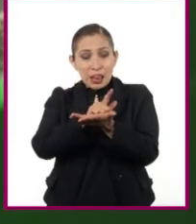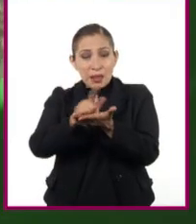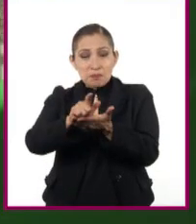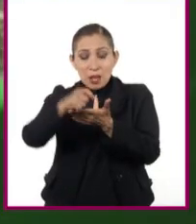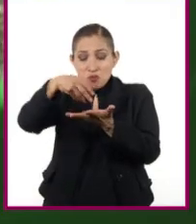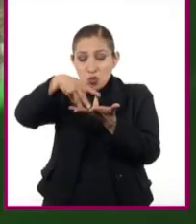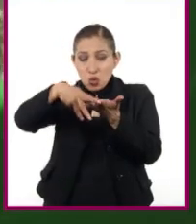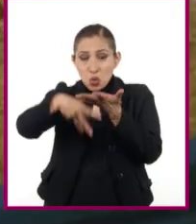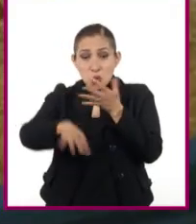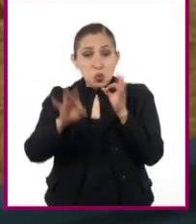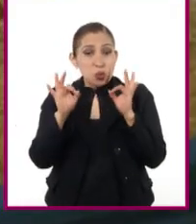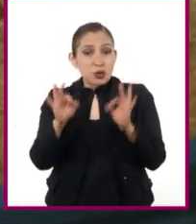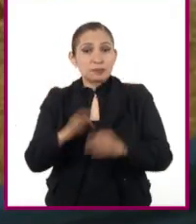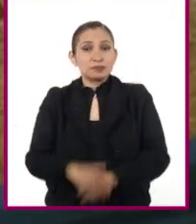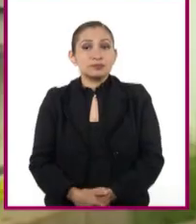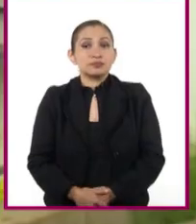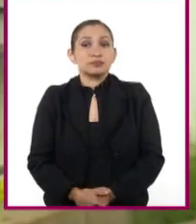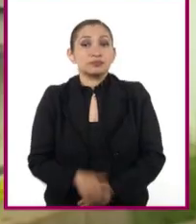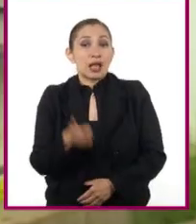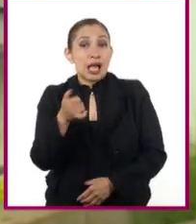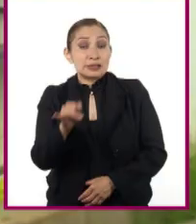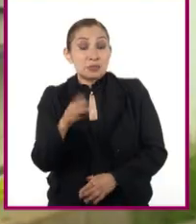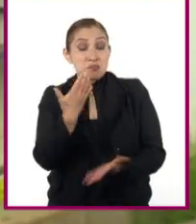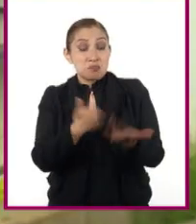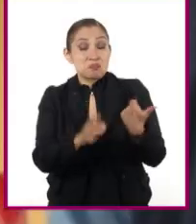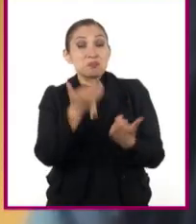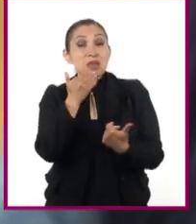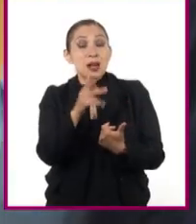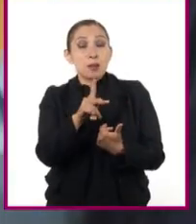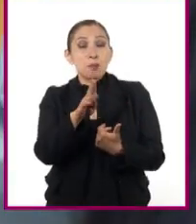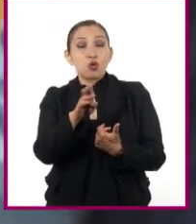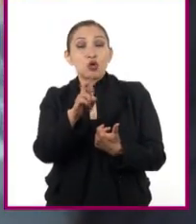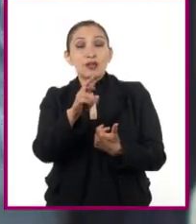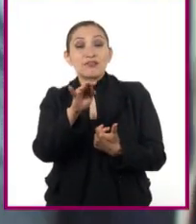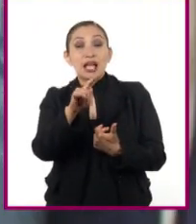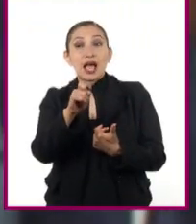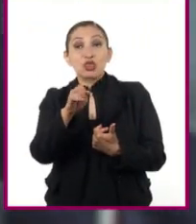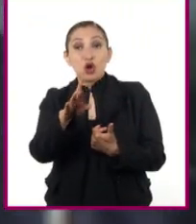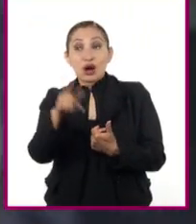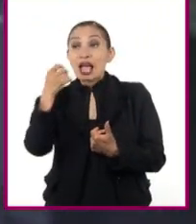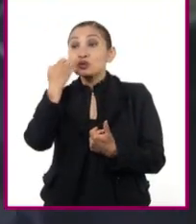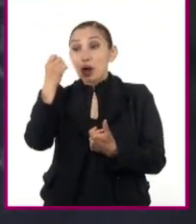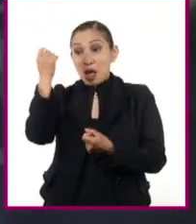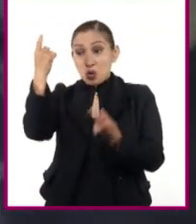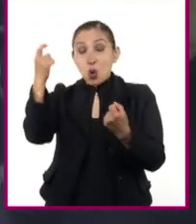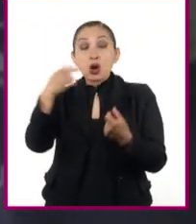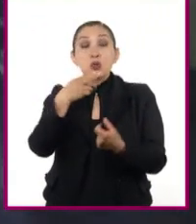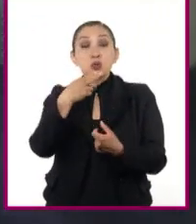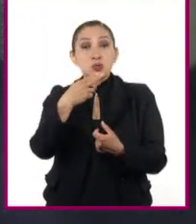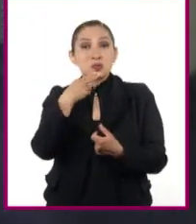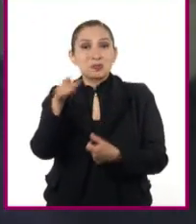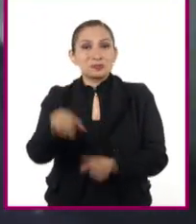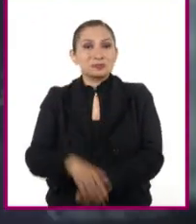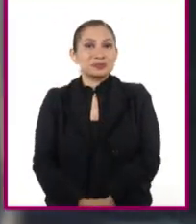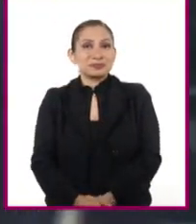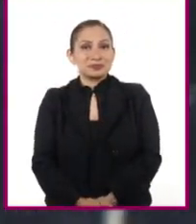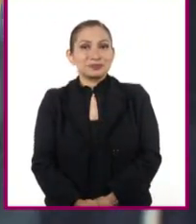del agua libre de impurezas. Ha sido tal el éxito del purificador que incluso hasta las escuelas lo han